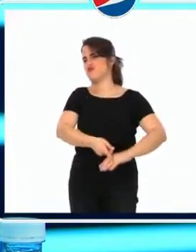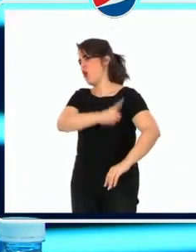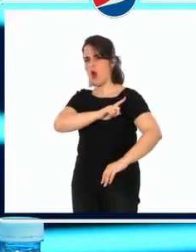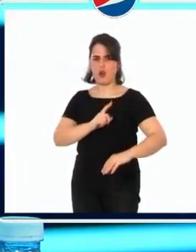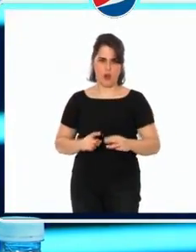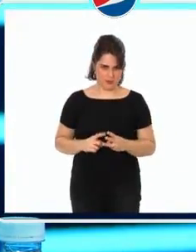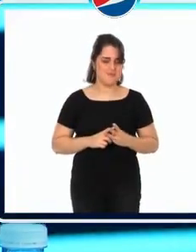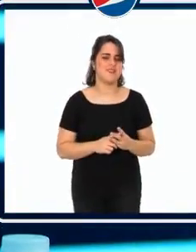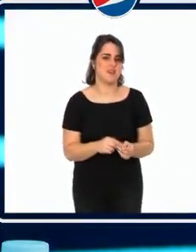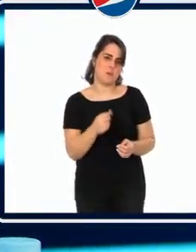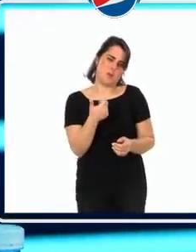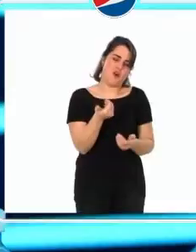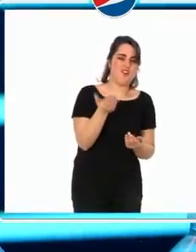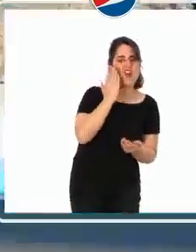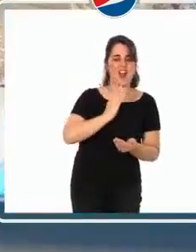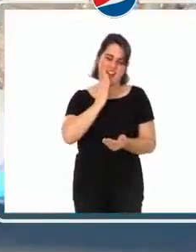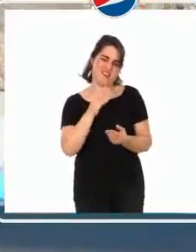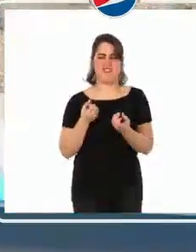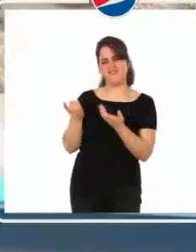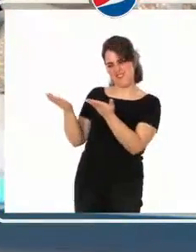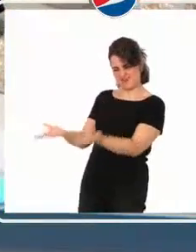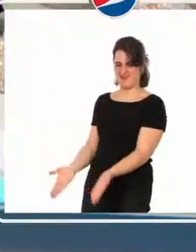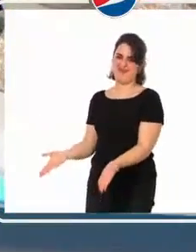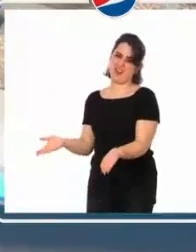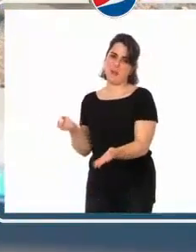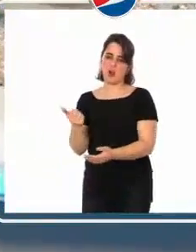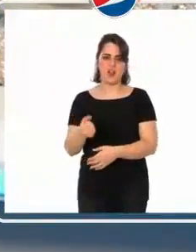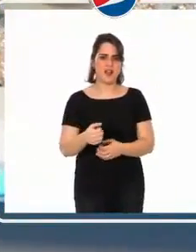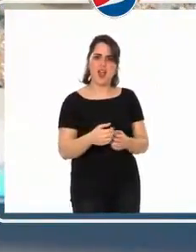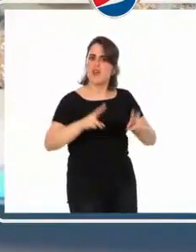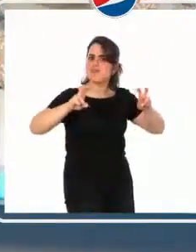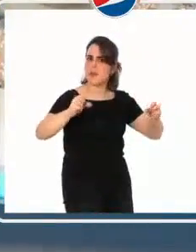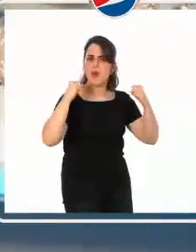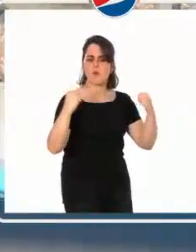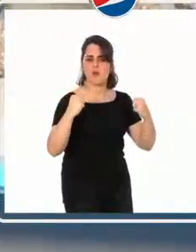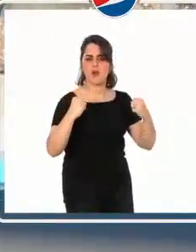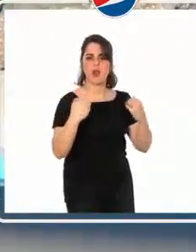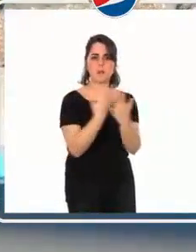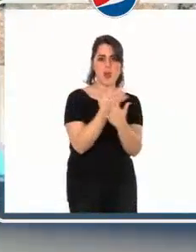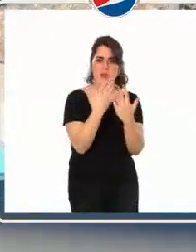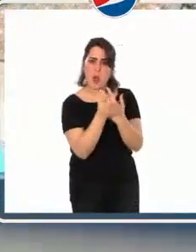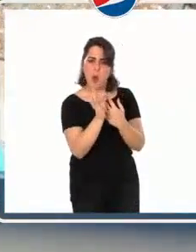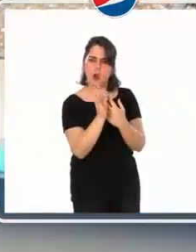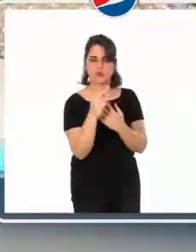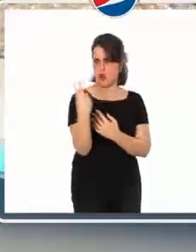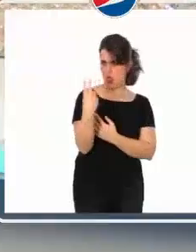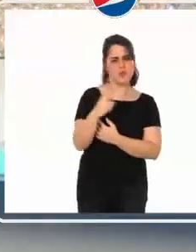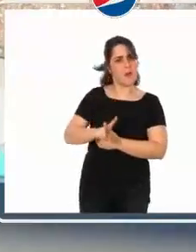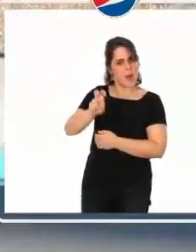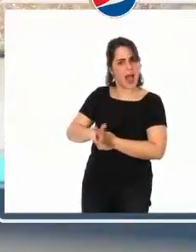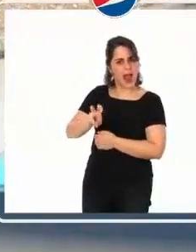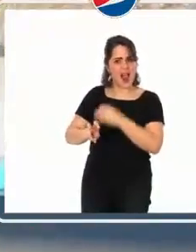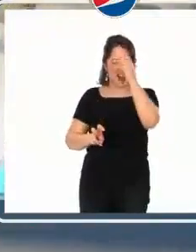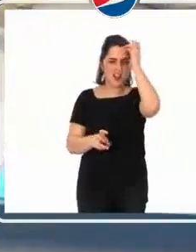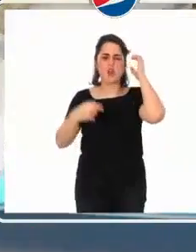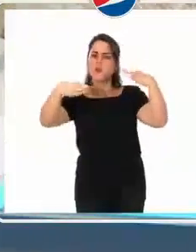favor, Ander, un poquito de cariño para Ander. O sea, no, pero es un temón. ¿Ultra Solo, remix o normal? No, las dos combinadas. Es que mi top